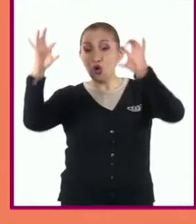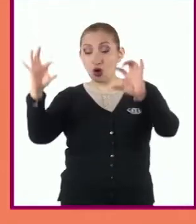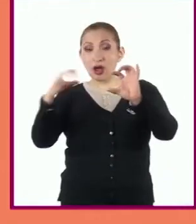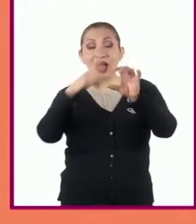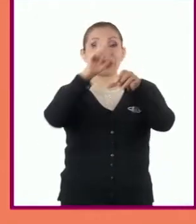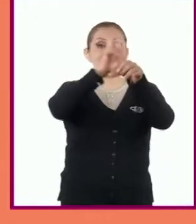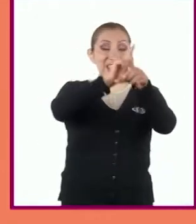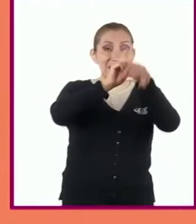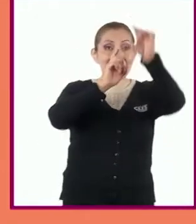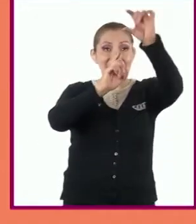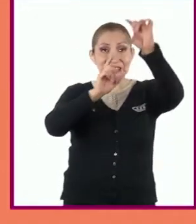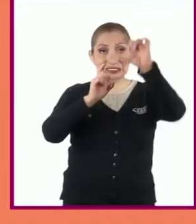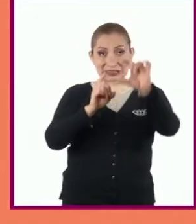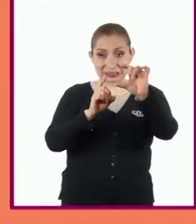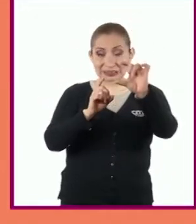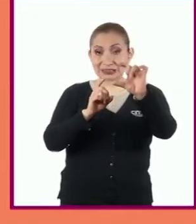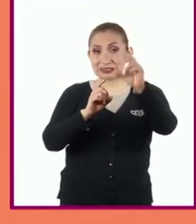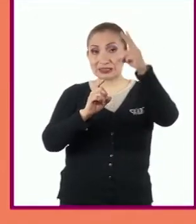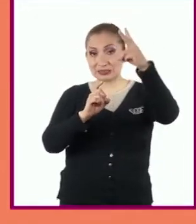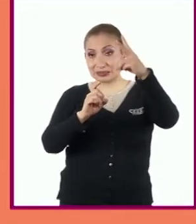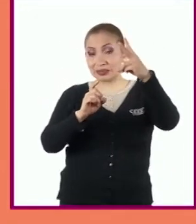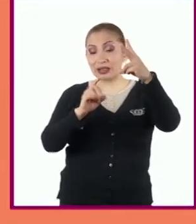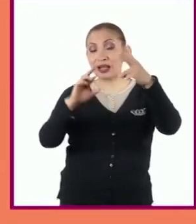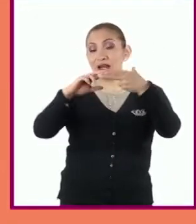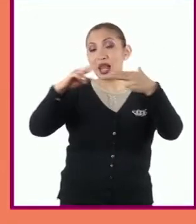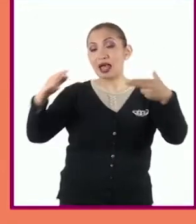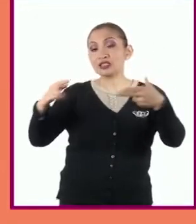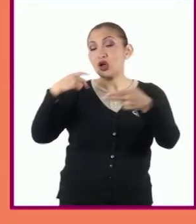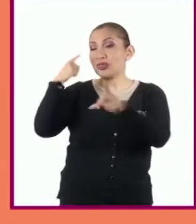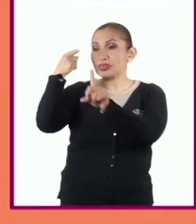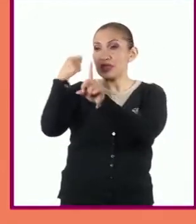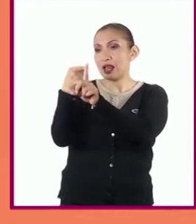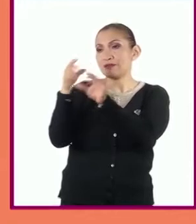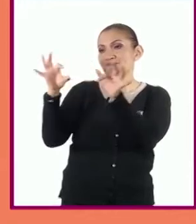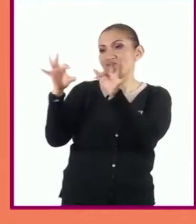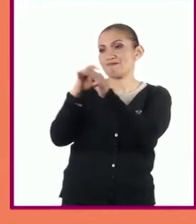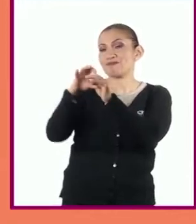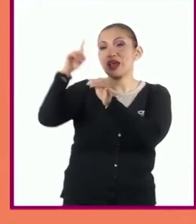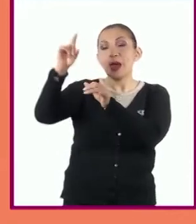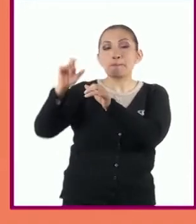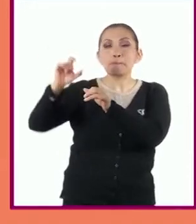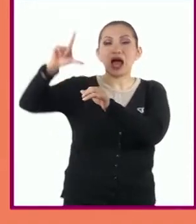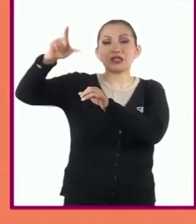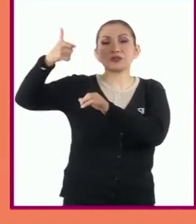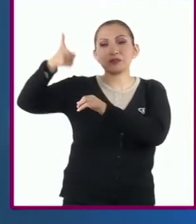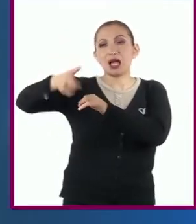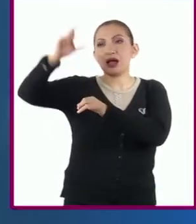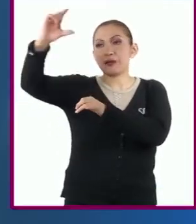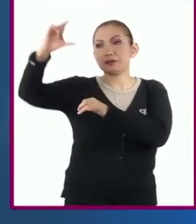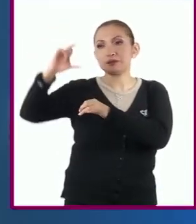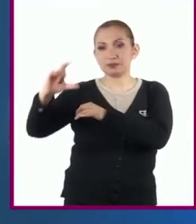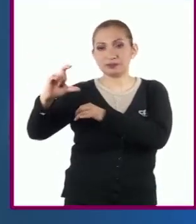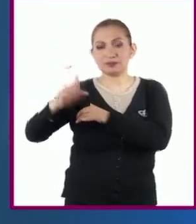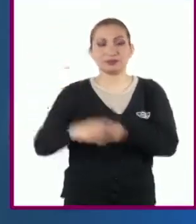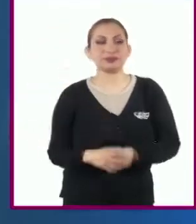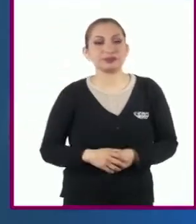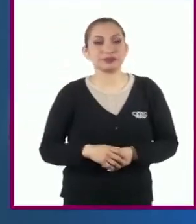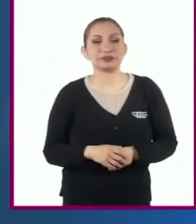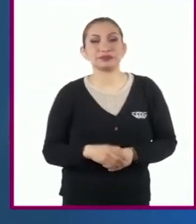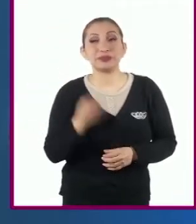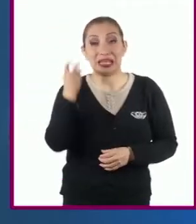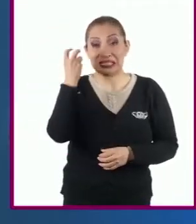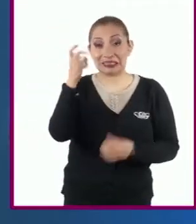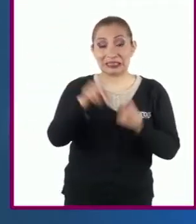días de hospedaje tiene una relación directa en el aumento del costo. En esta